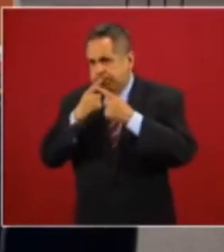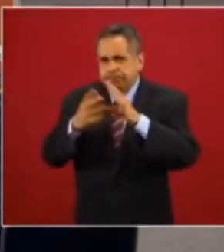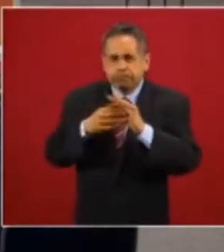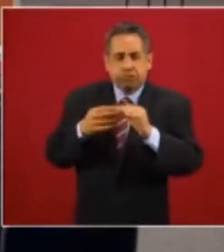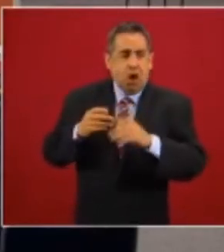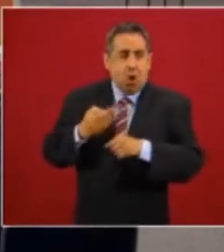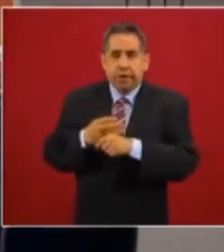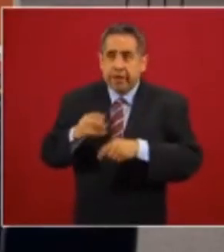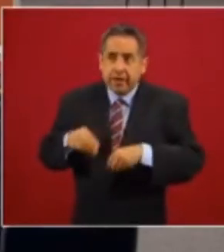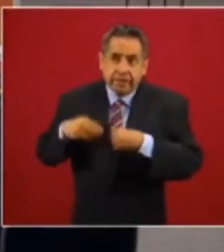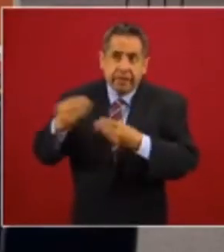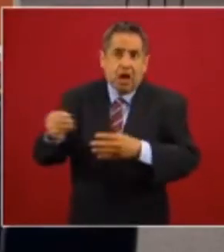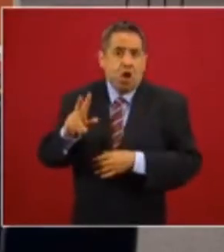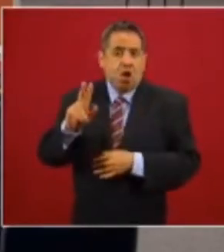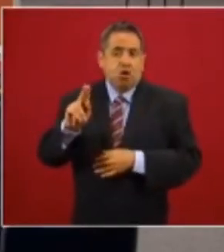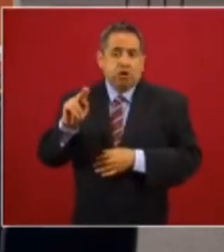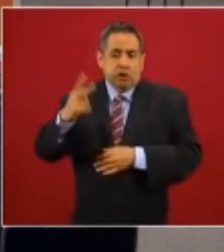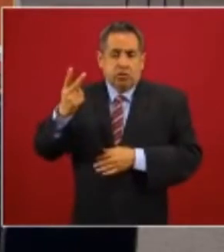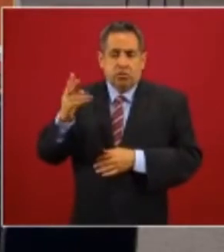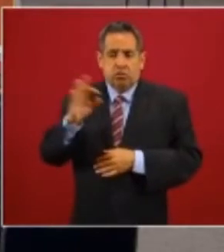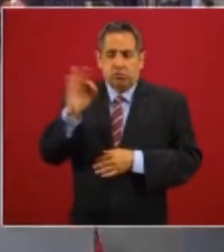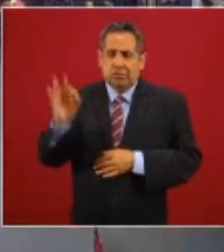un 82%, la que sigue.